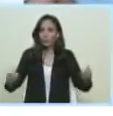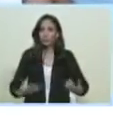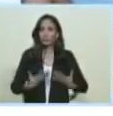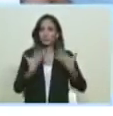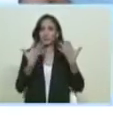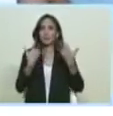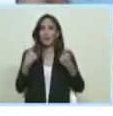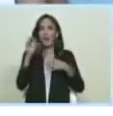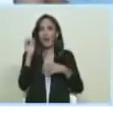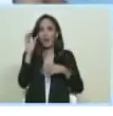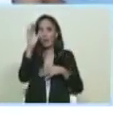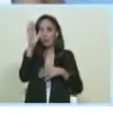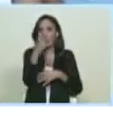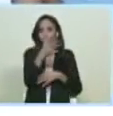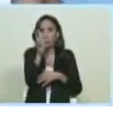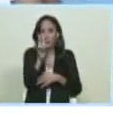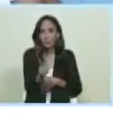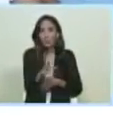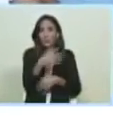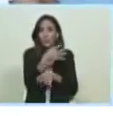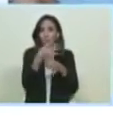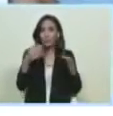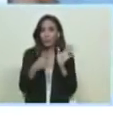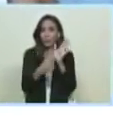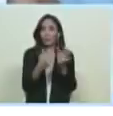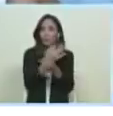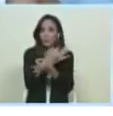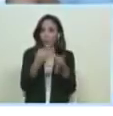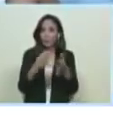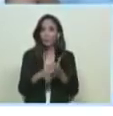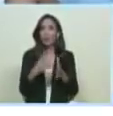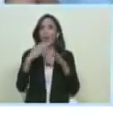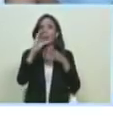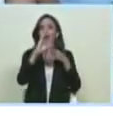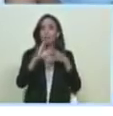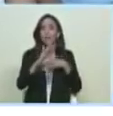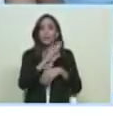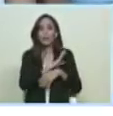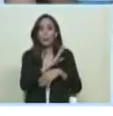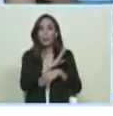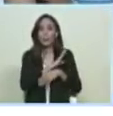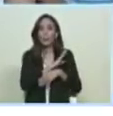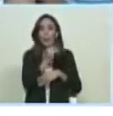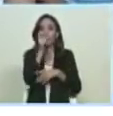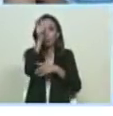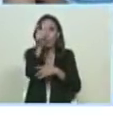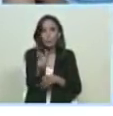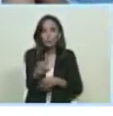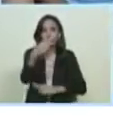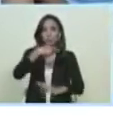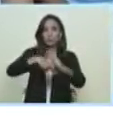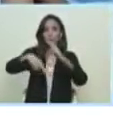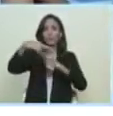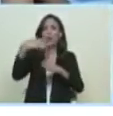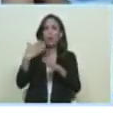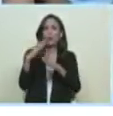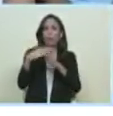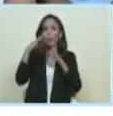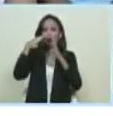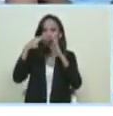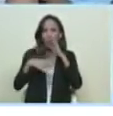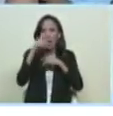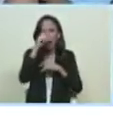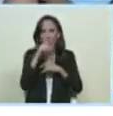de vivir. Así debe ser. Lo que debe caracterizar a un revolucionario, a una revolucionaria, no importa la edad que